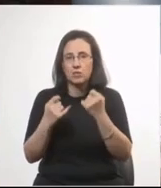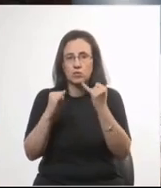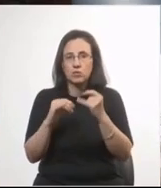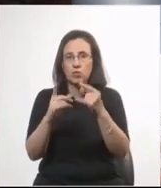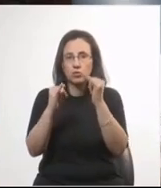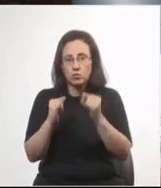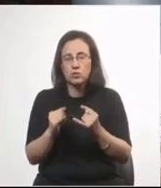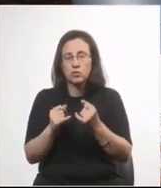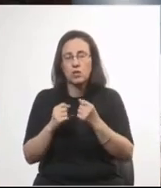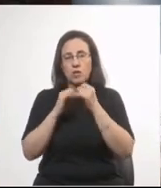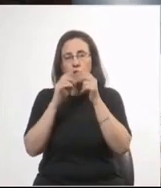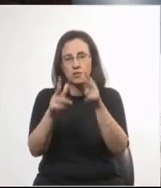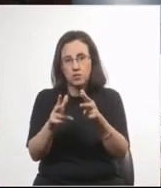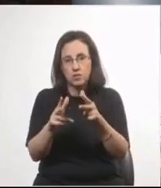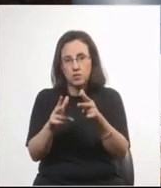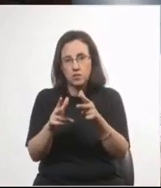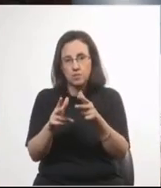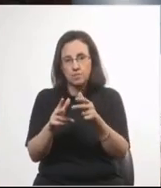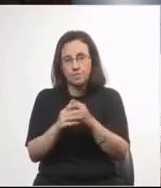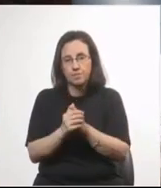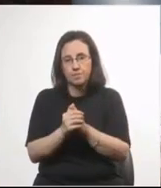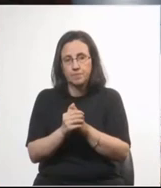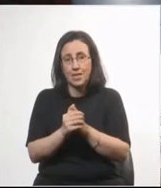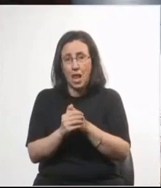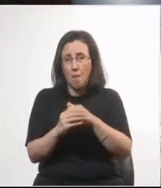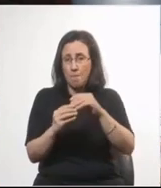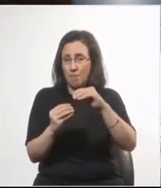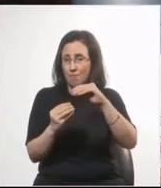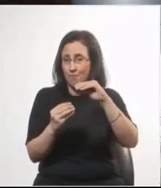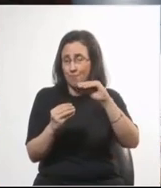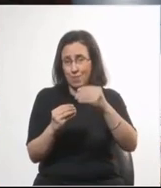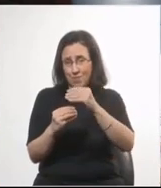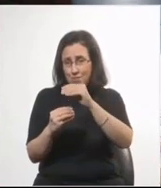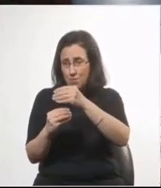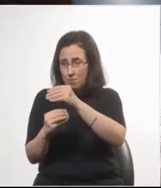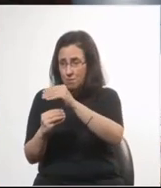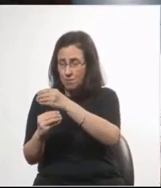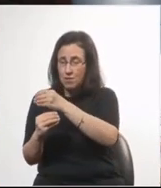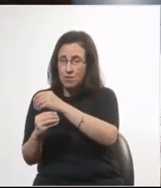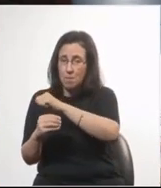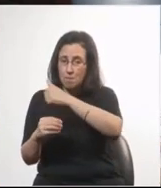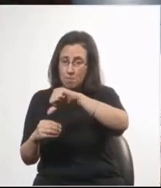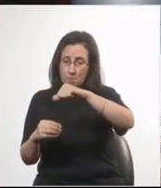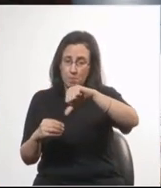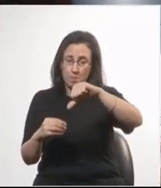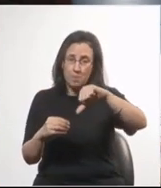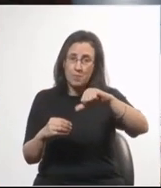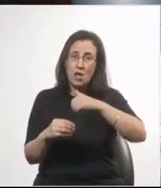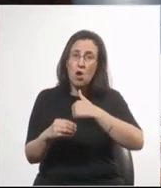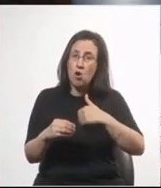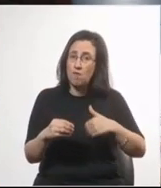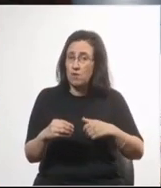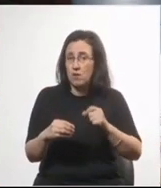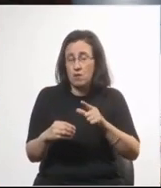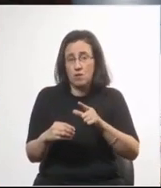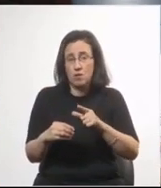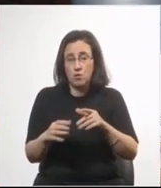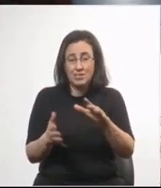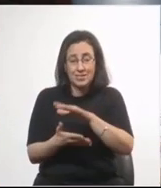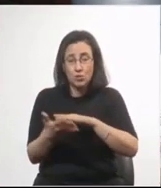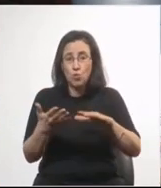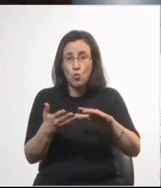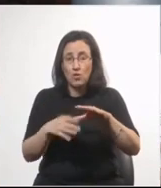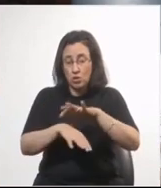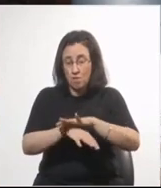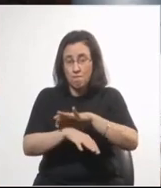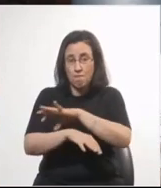las consecuencias nefastas del modelo y los fracasos del gobierno en el tema de la pobreza, la situación en la primera infancia,